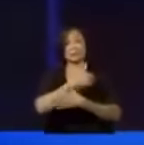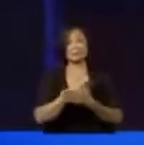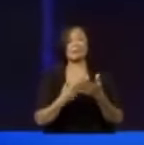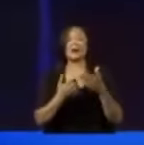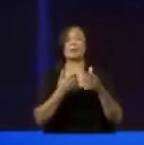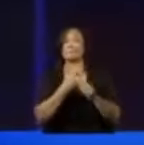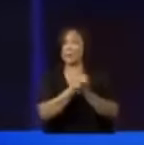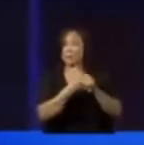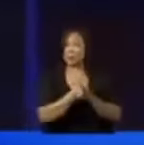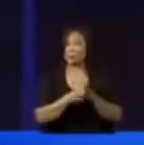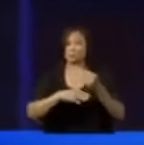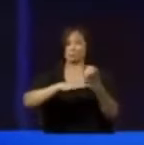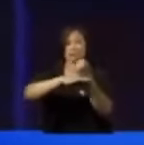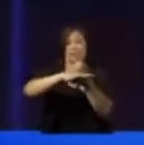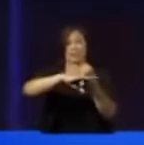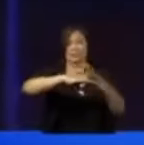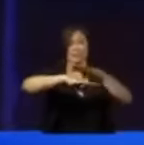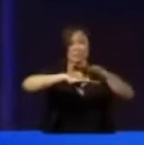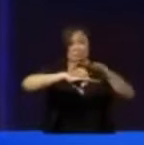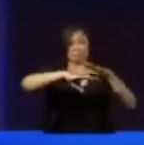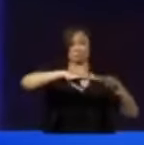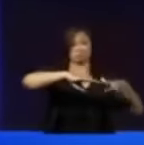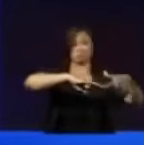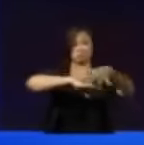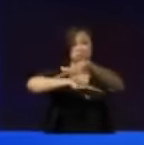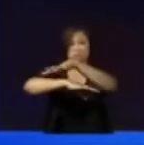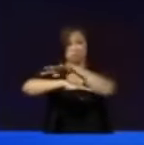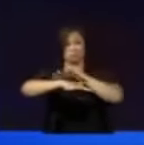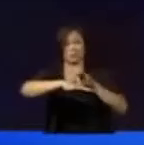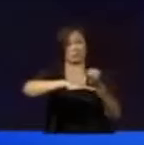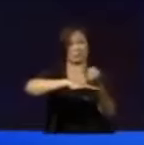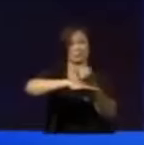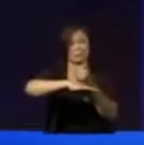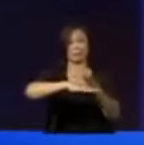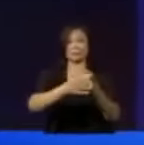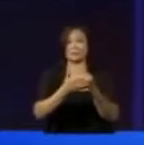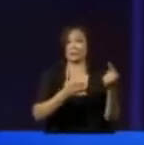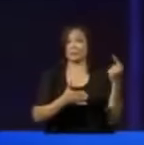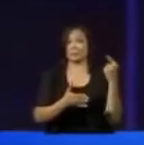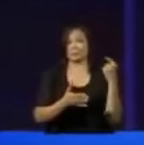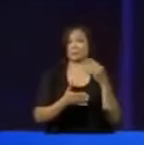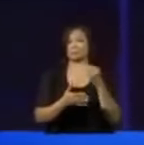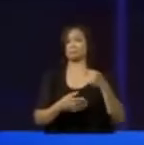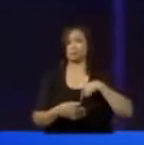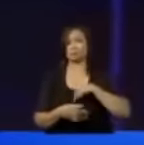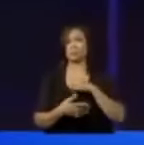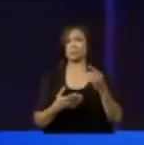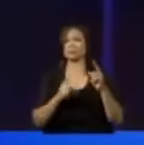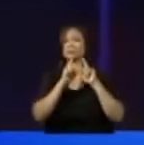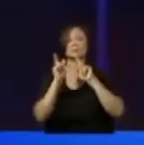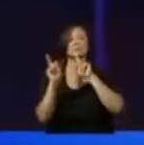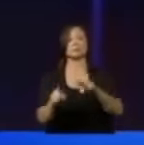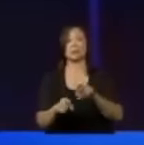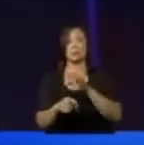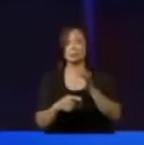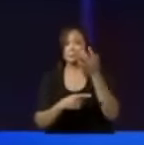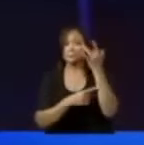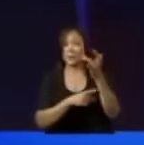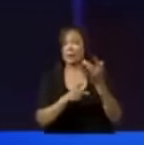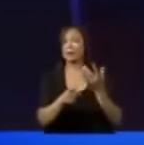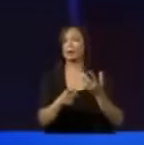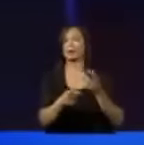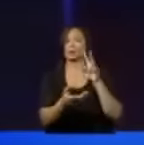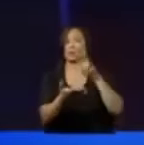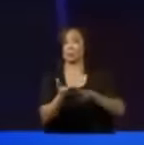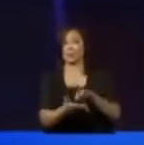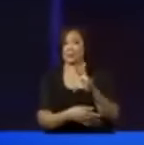más vulnerables porque somos una isla. Y por eso la semana pasada nosotros hicimos un decreto para que